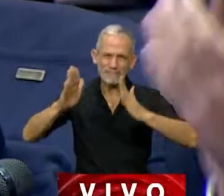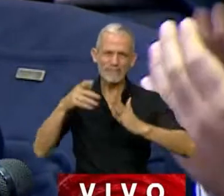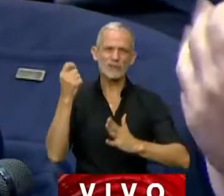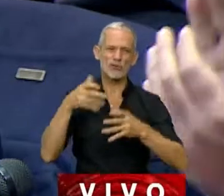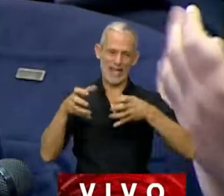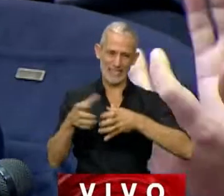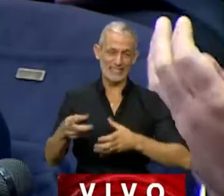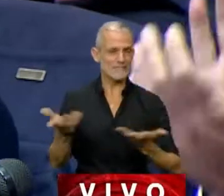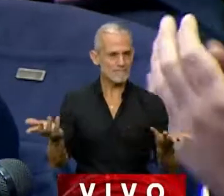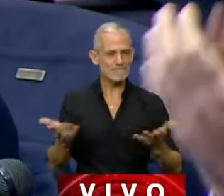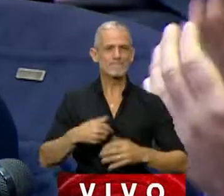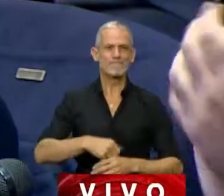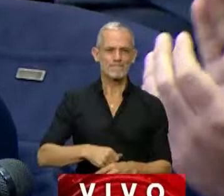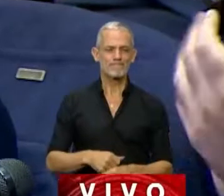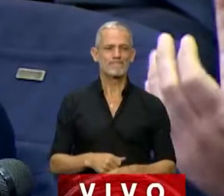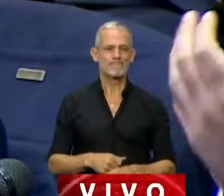Y quiero mencionar